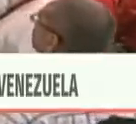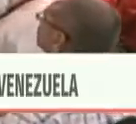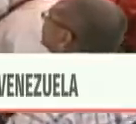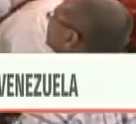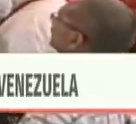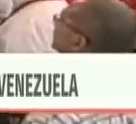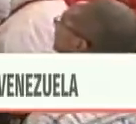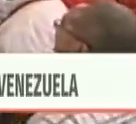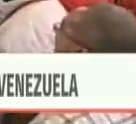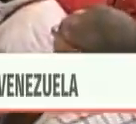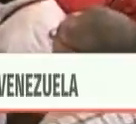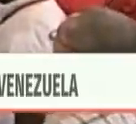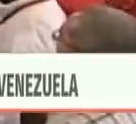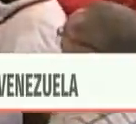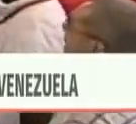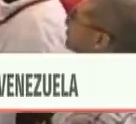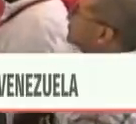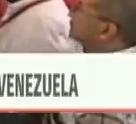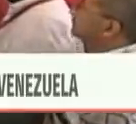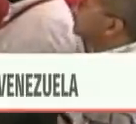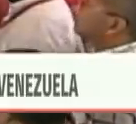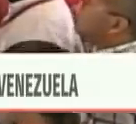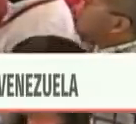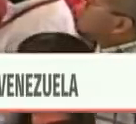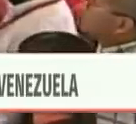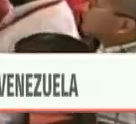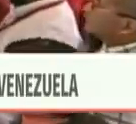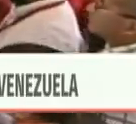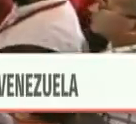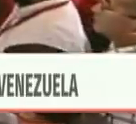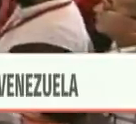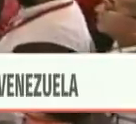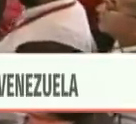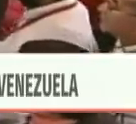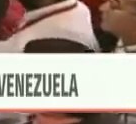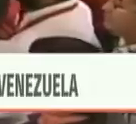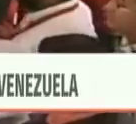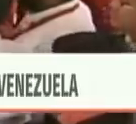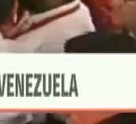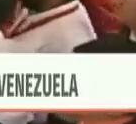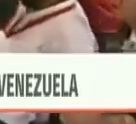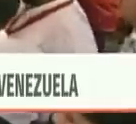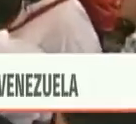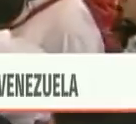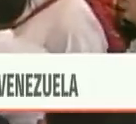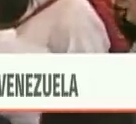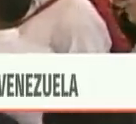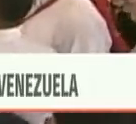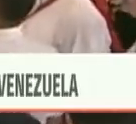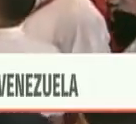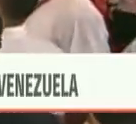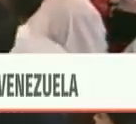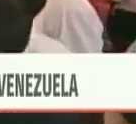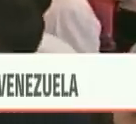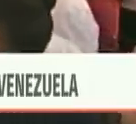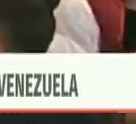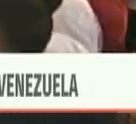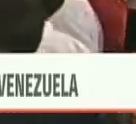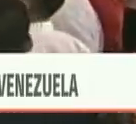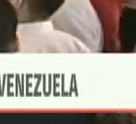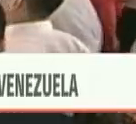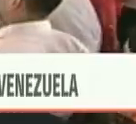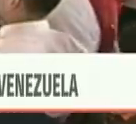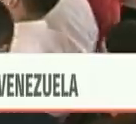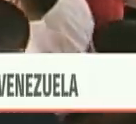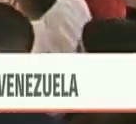recuperación económica para mejorar este servicio público en toda Venezuela, y hoy se enmarca en la contraofensiva de gobierno que se